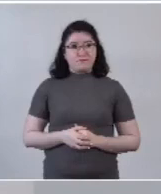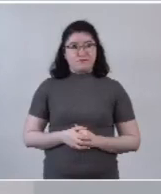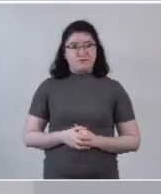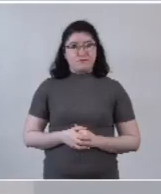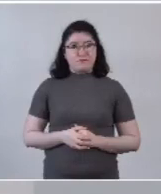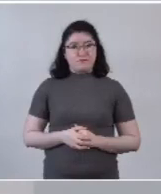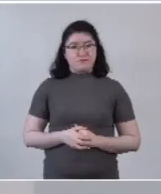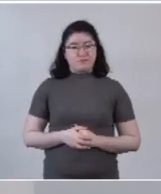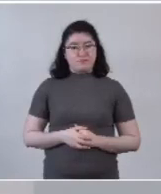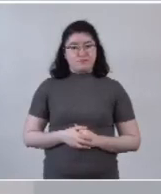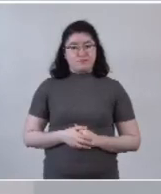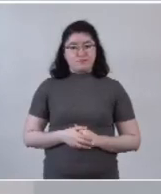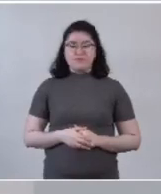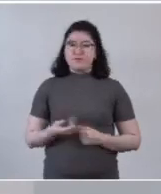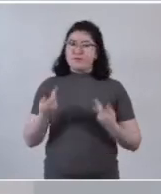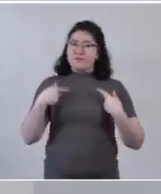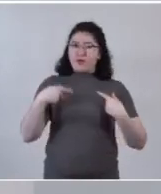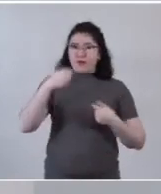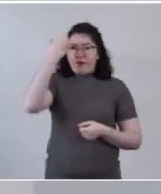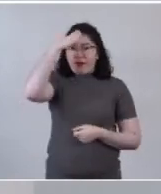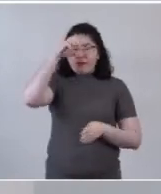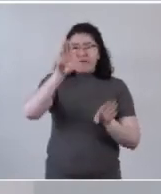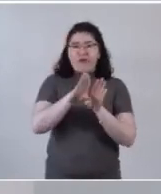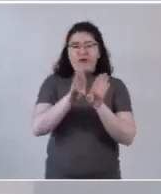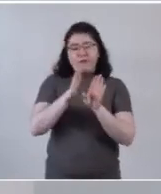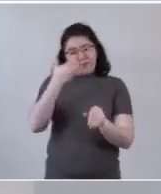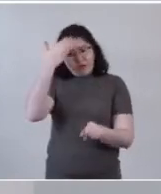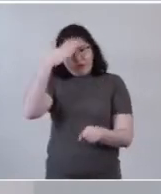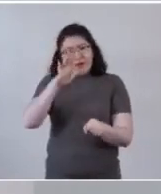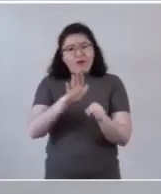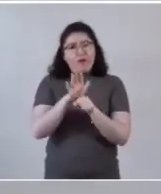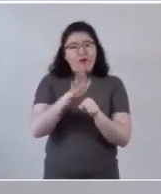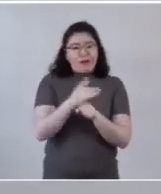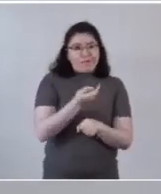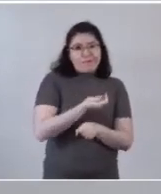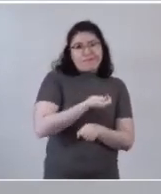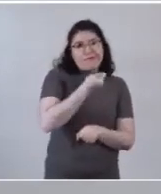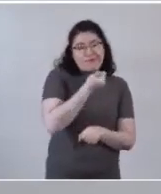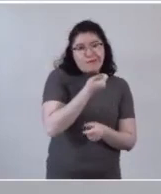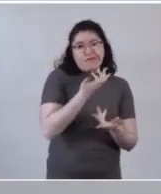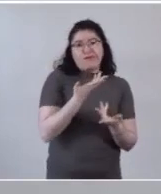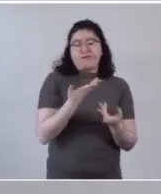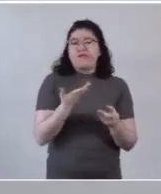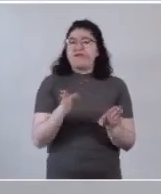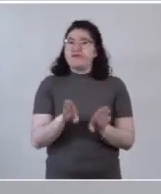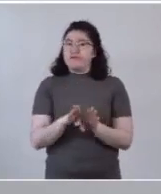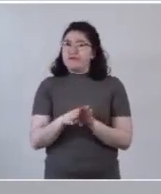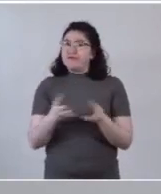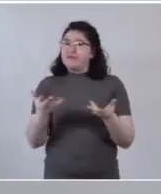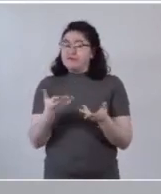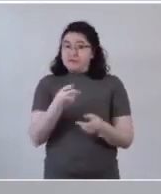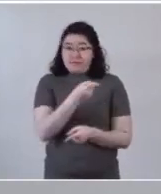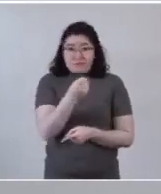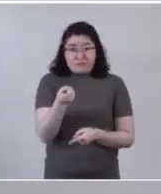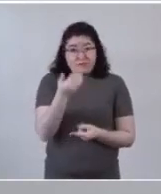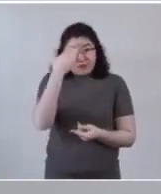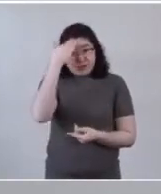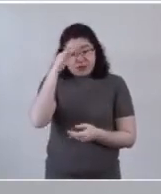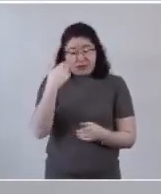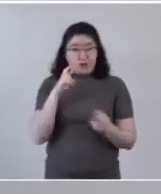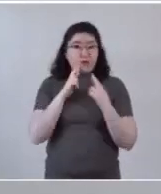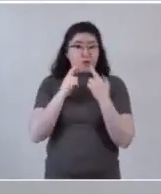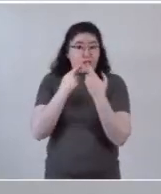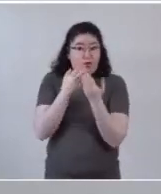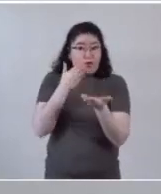y los expertos cómo determinar qué se abrirá primero y qué no? Si usted está ocurriendo estas reuniones